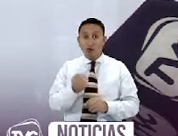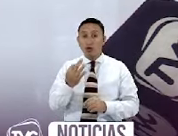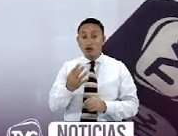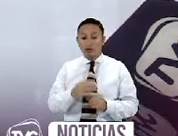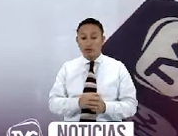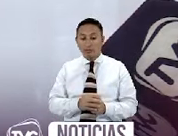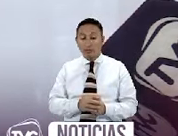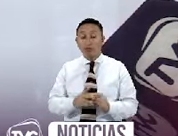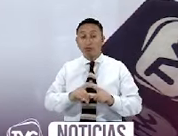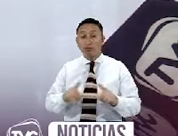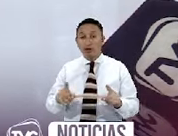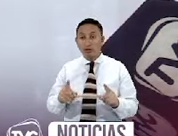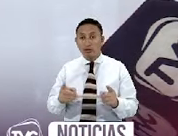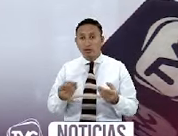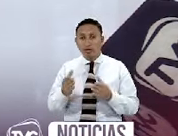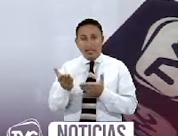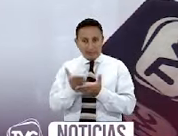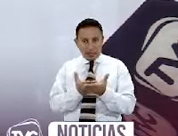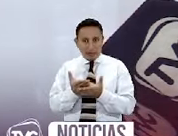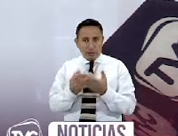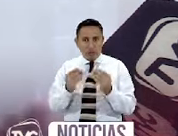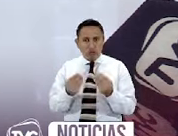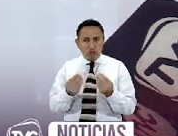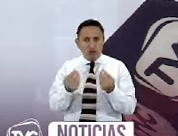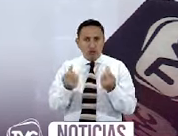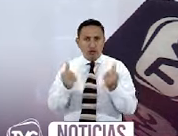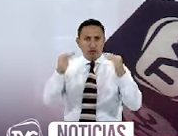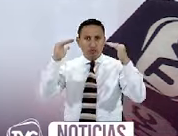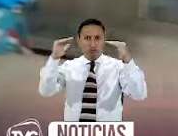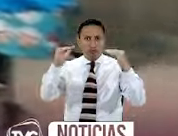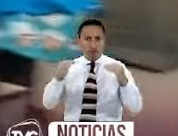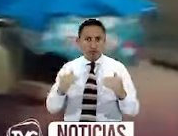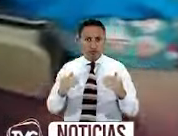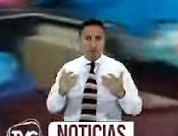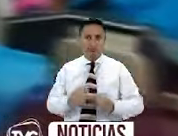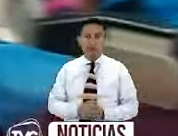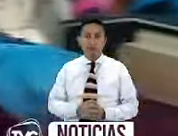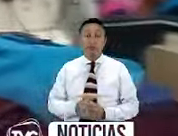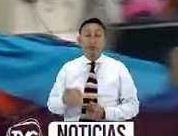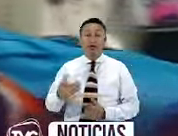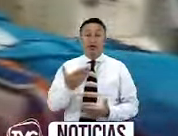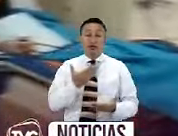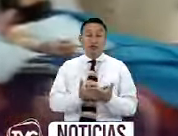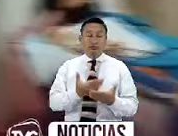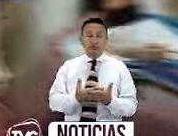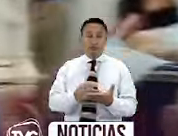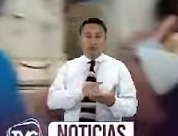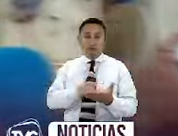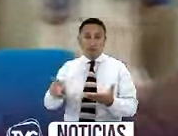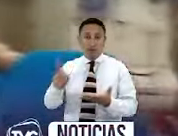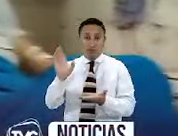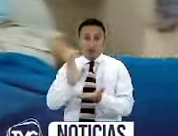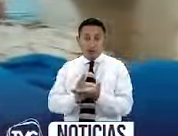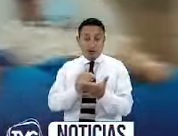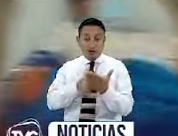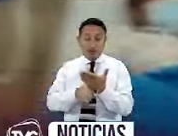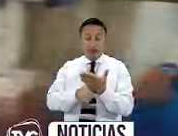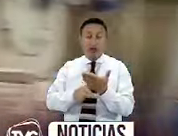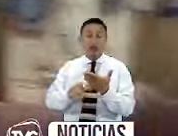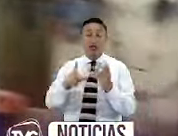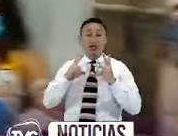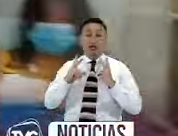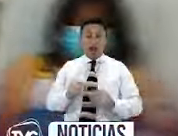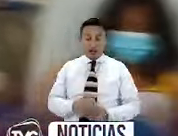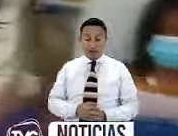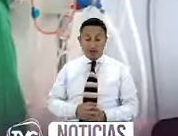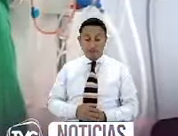de la atención comienza a disminuir y eso es lo que no queremos. Sin propuestas de pago significativos del IES y del Ministerio de Salud Pública, la